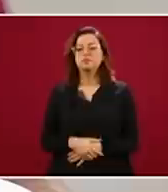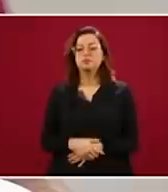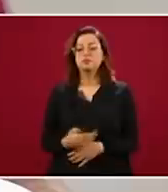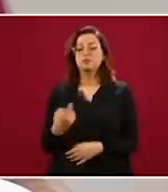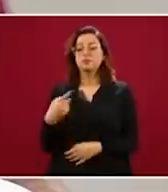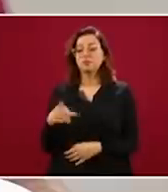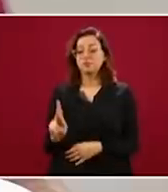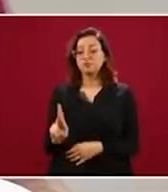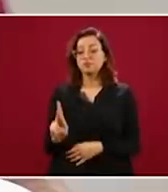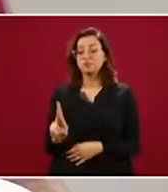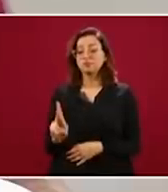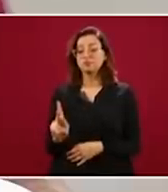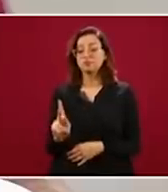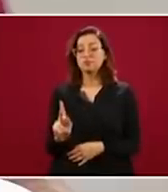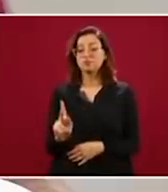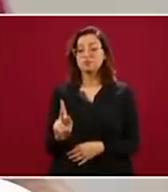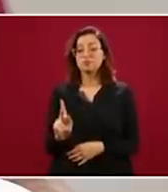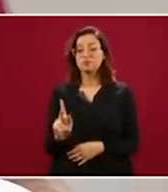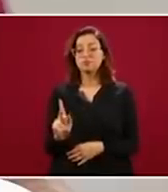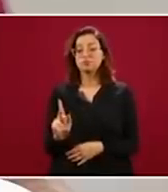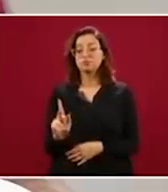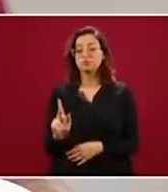que